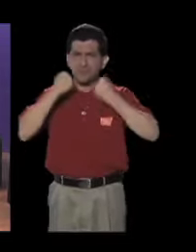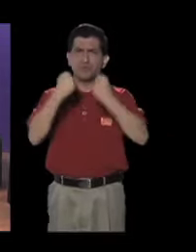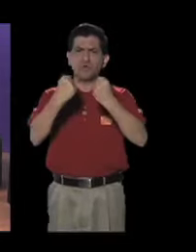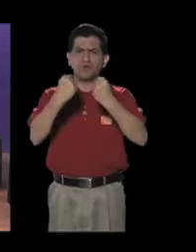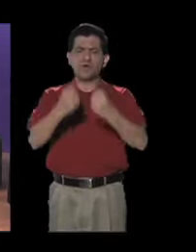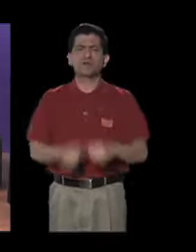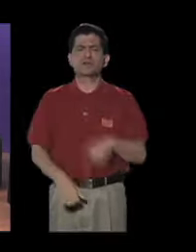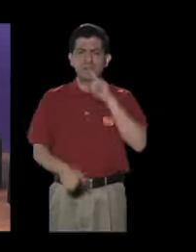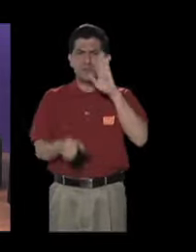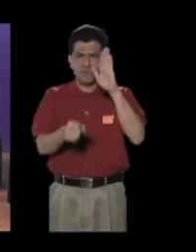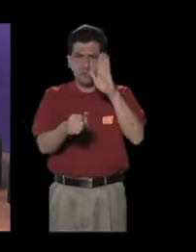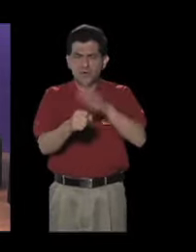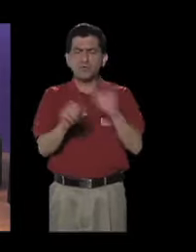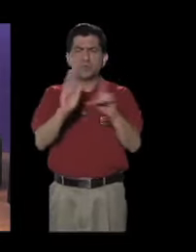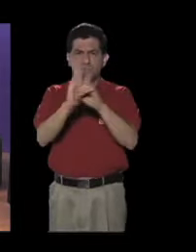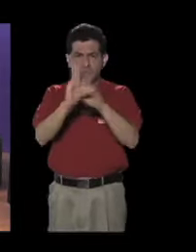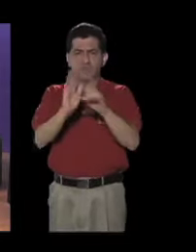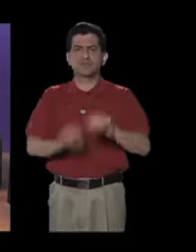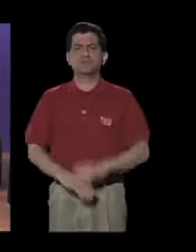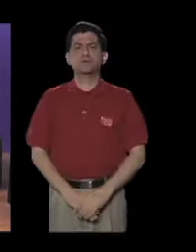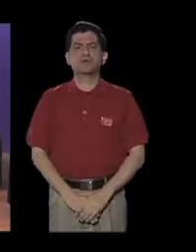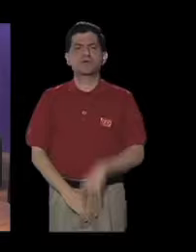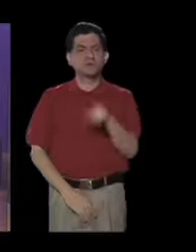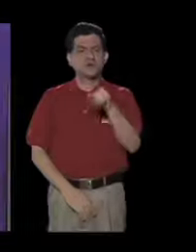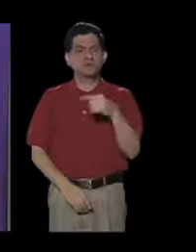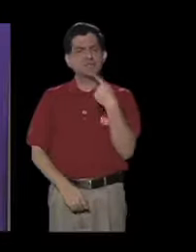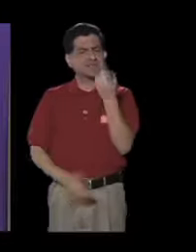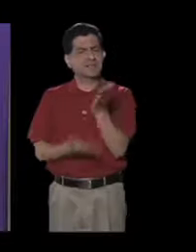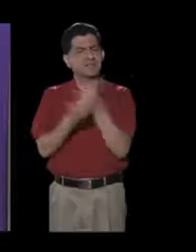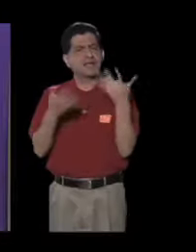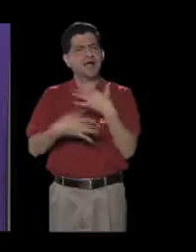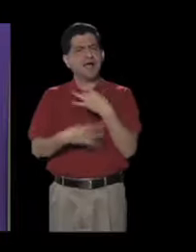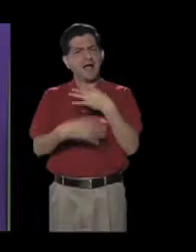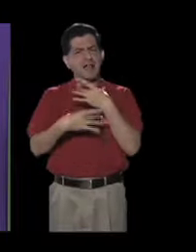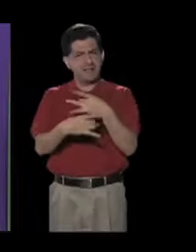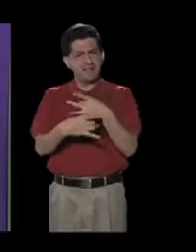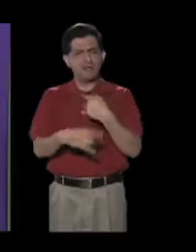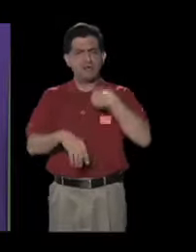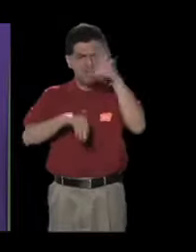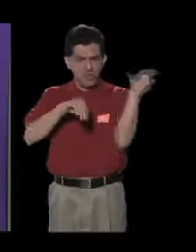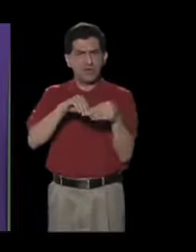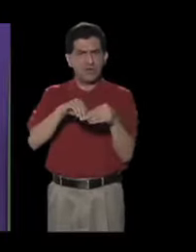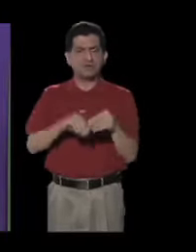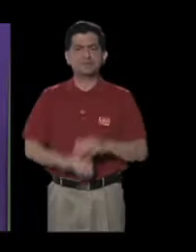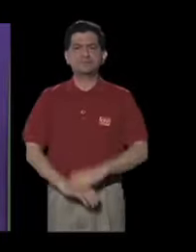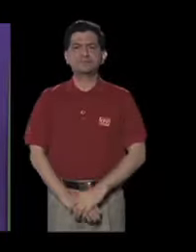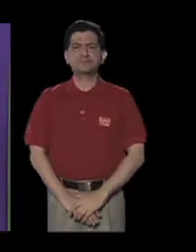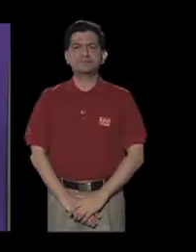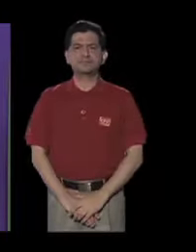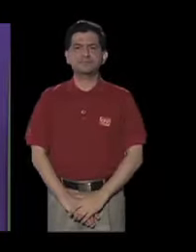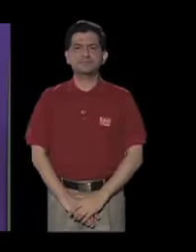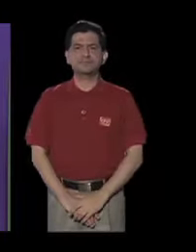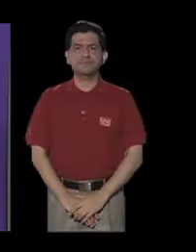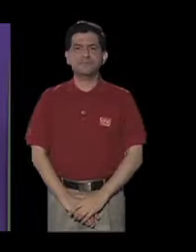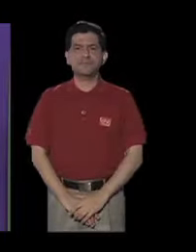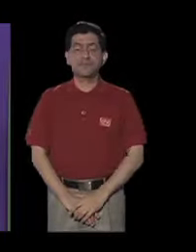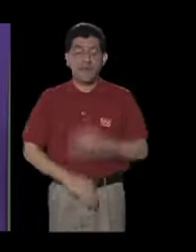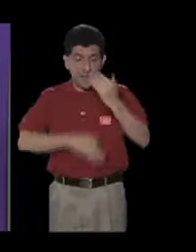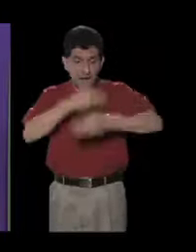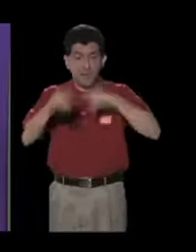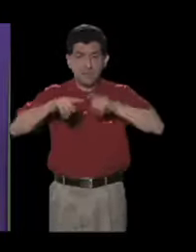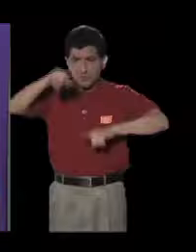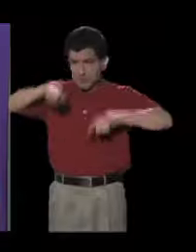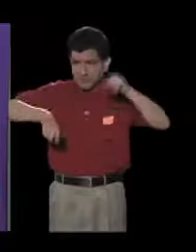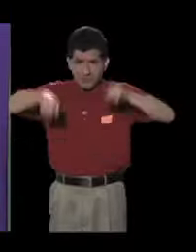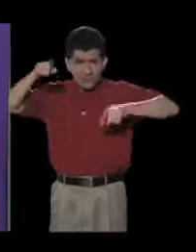luchando bastante fuerte por alcanzar más derechos. Y usted apuntaba un punto muy interesante que también quería llegar ahí, que es cómo